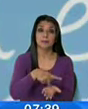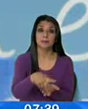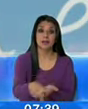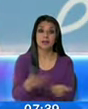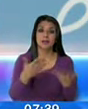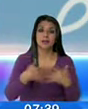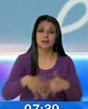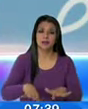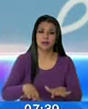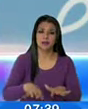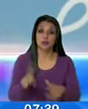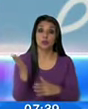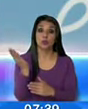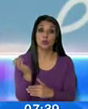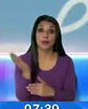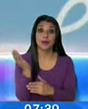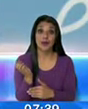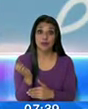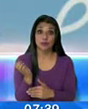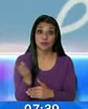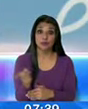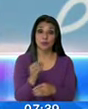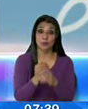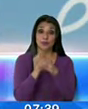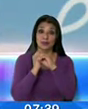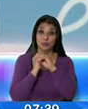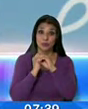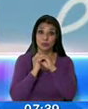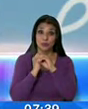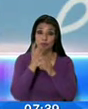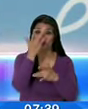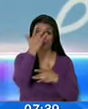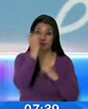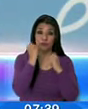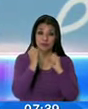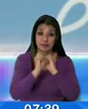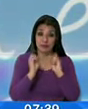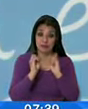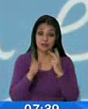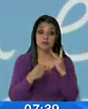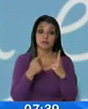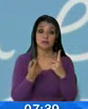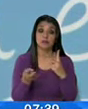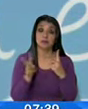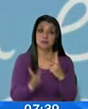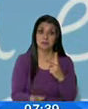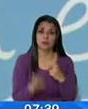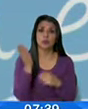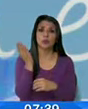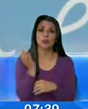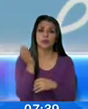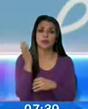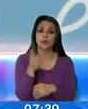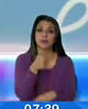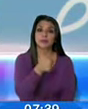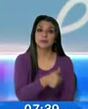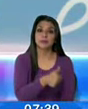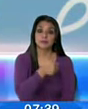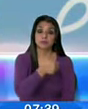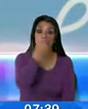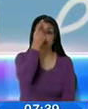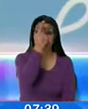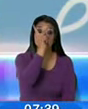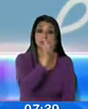no solo a los jubilados obligatorios, invalidez y de enfermedades catastróficas, sino también los jubilados que se